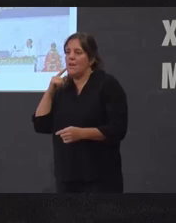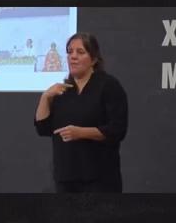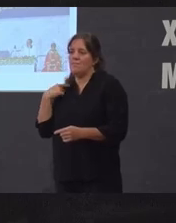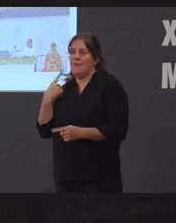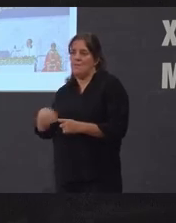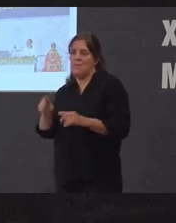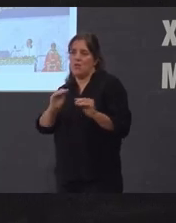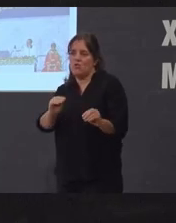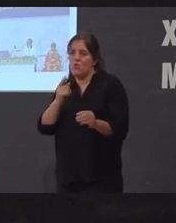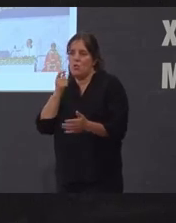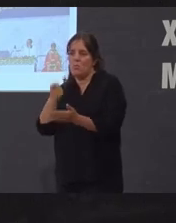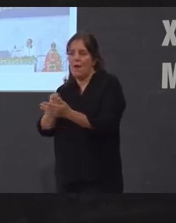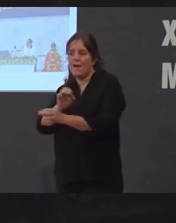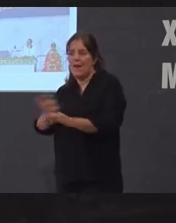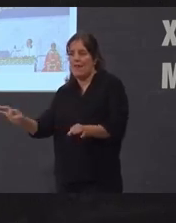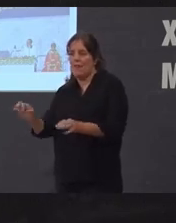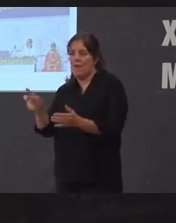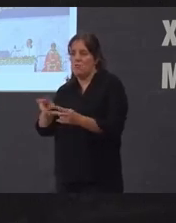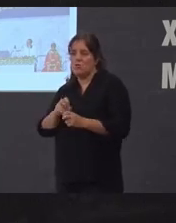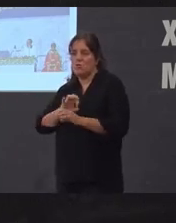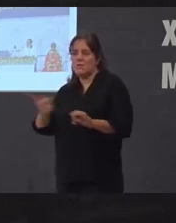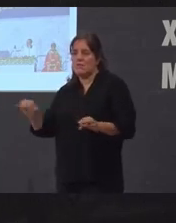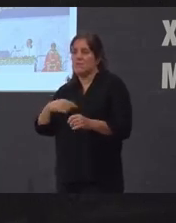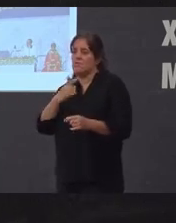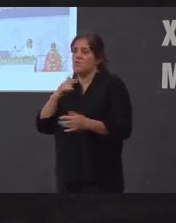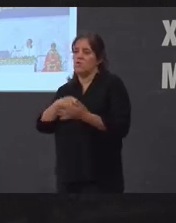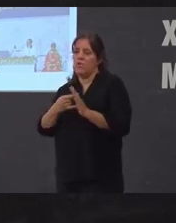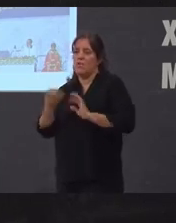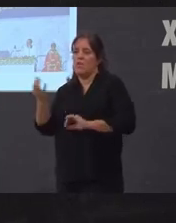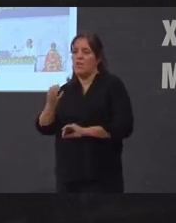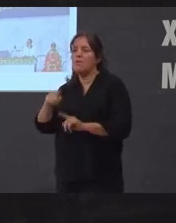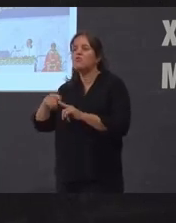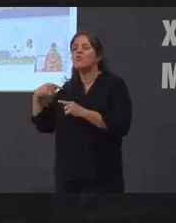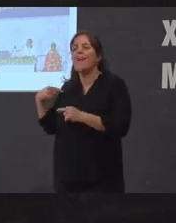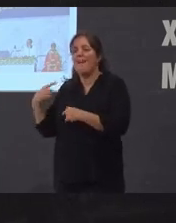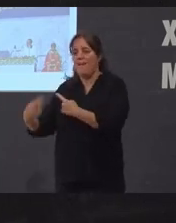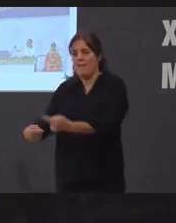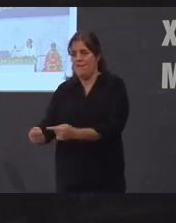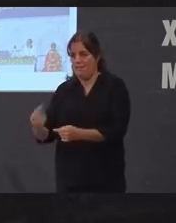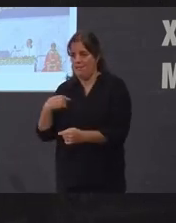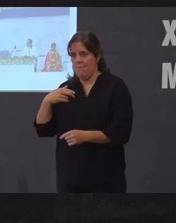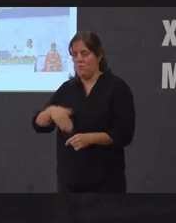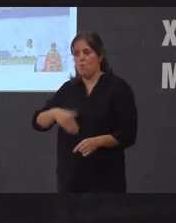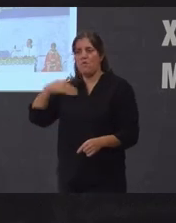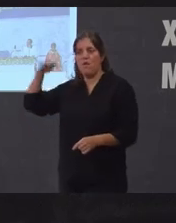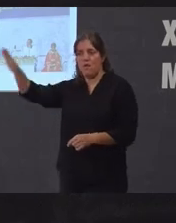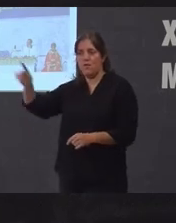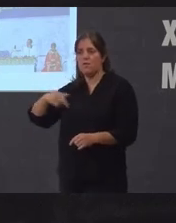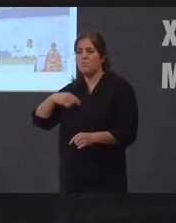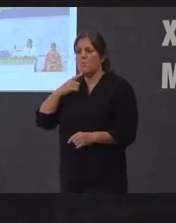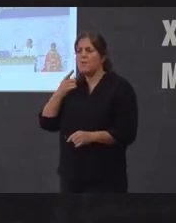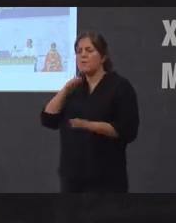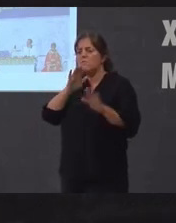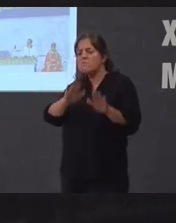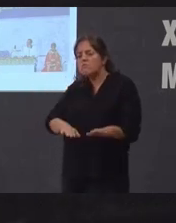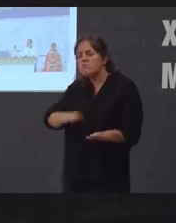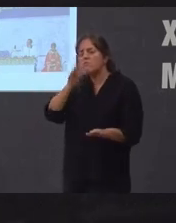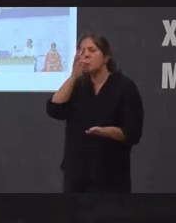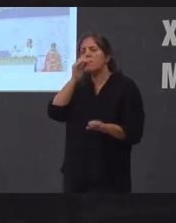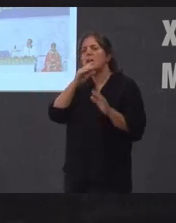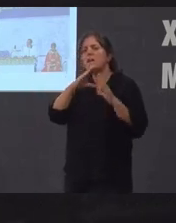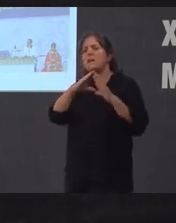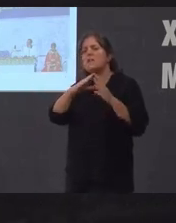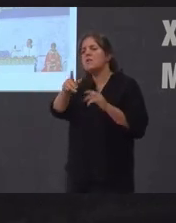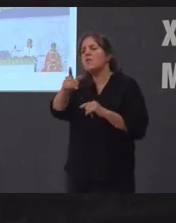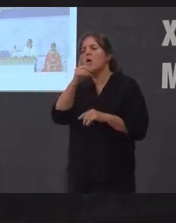actividades, pois isto o teñen que solucionar. Vale, pois iso sí que é unha ardanza do franquismo. O clericalismo, é dicir, a idea de que os